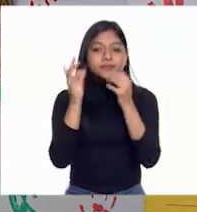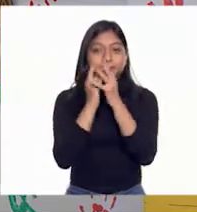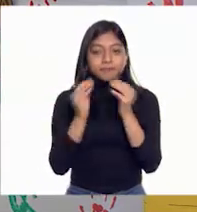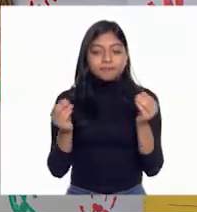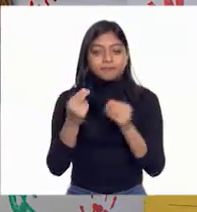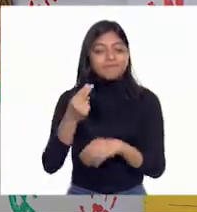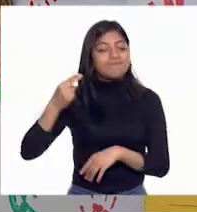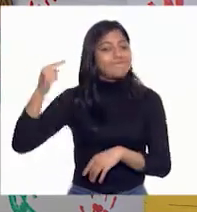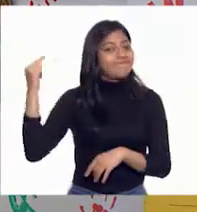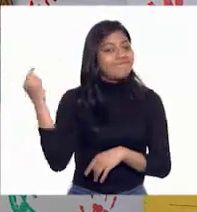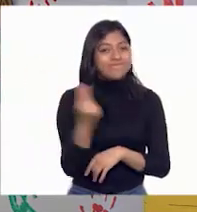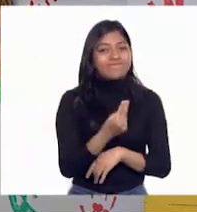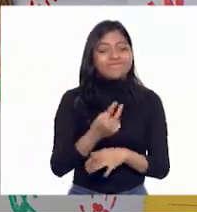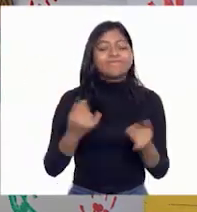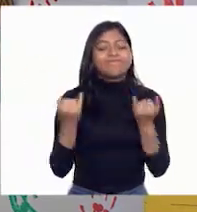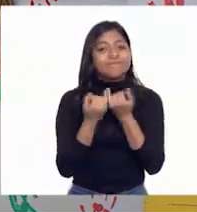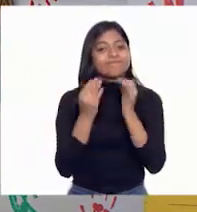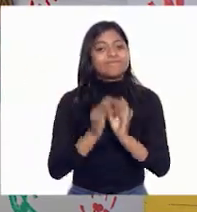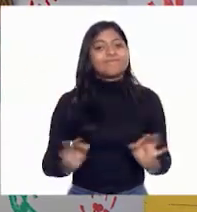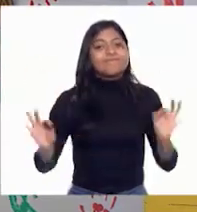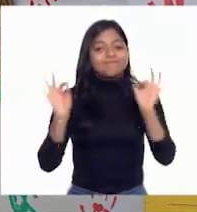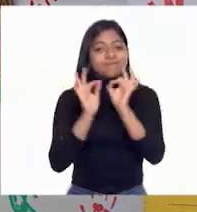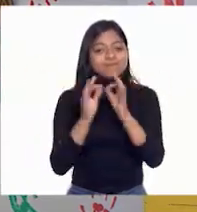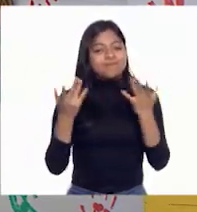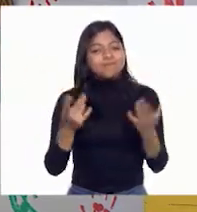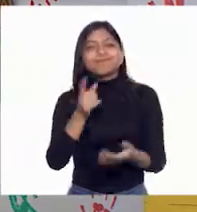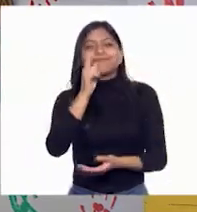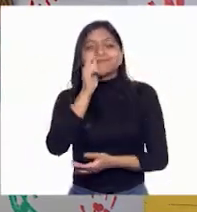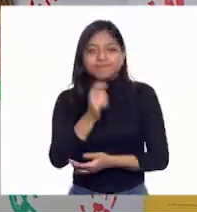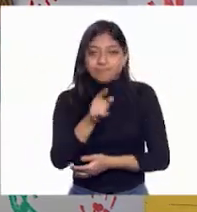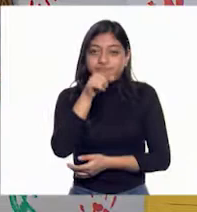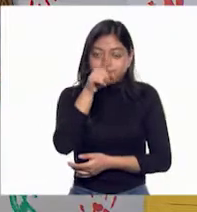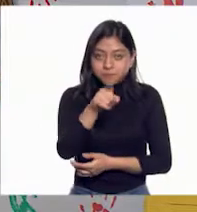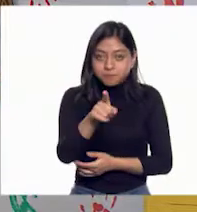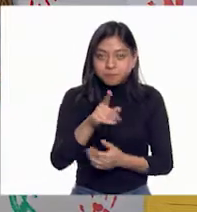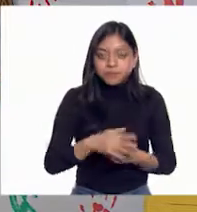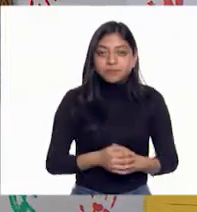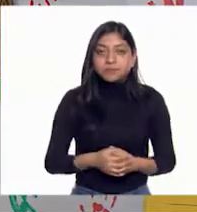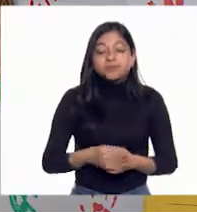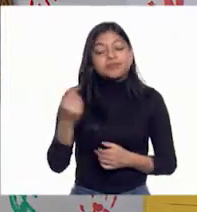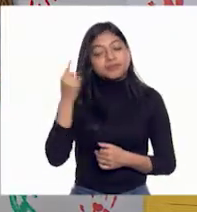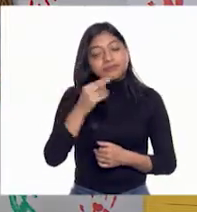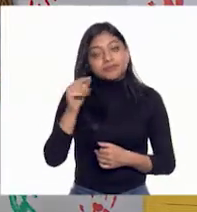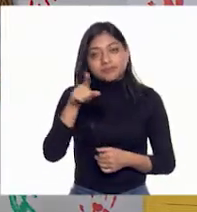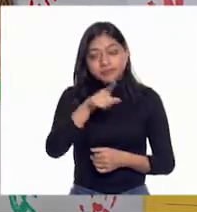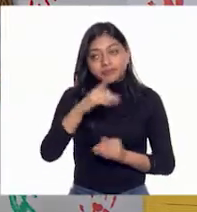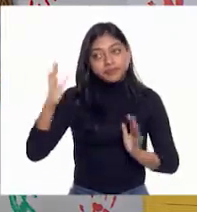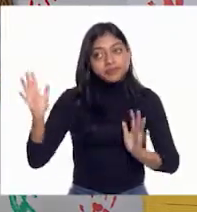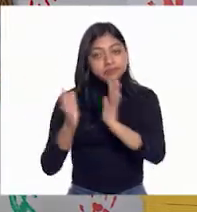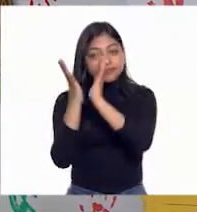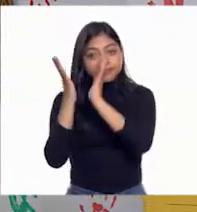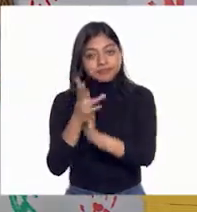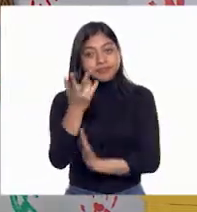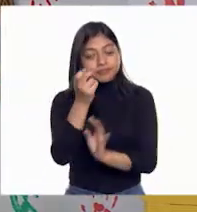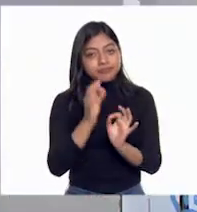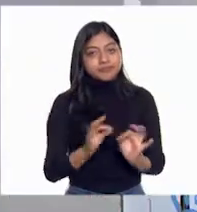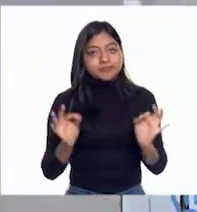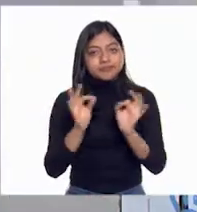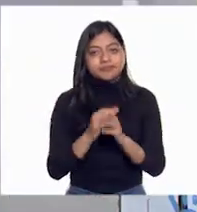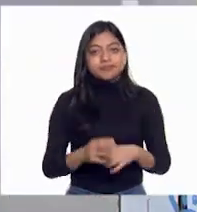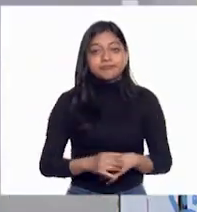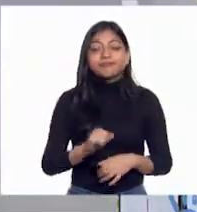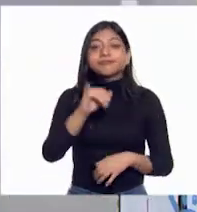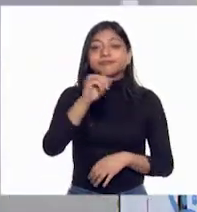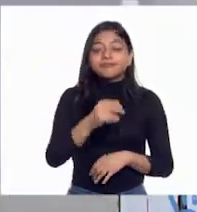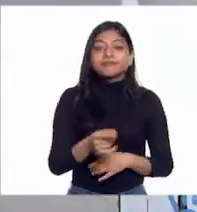es urgente e imprescindible. Es decir, que de ninguna manera puede faltar. Ay, sí, claro. Además, se trata